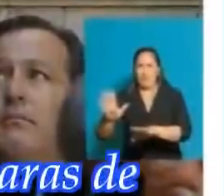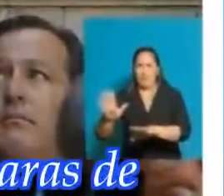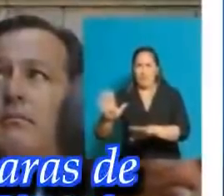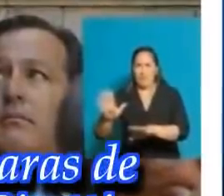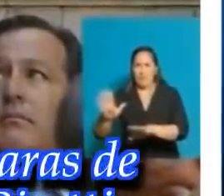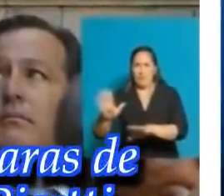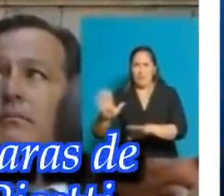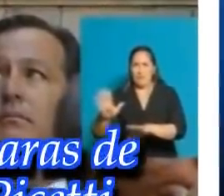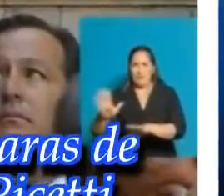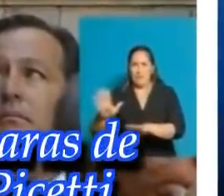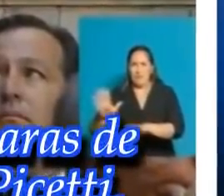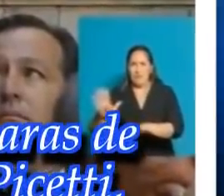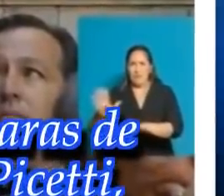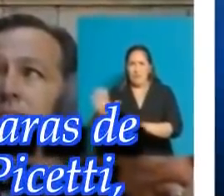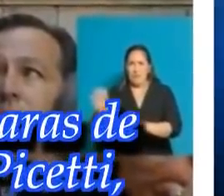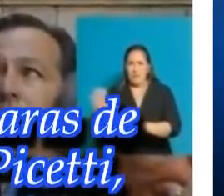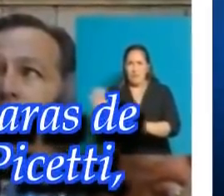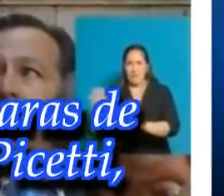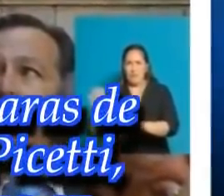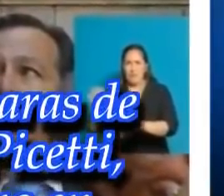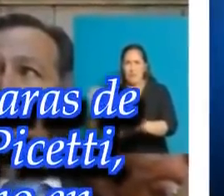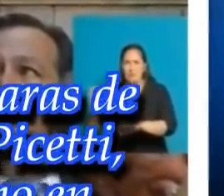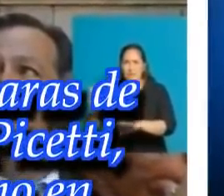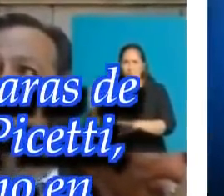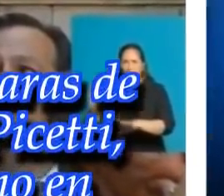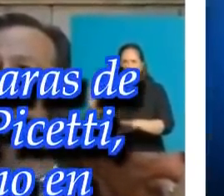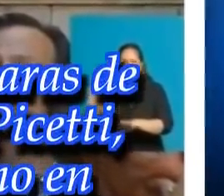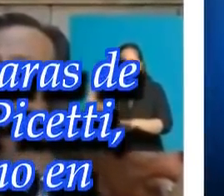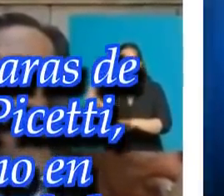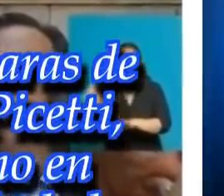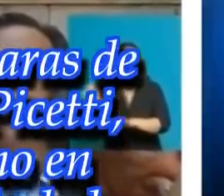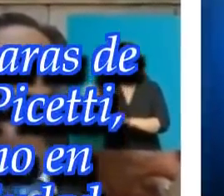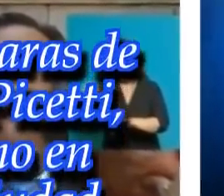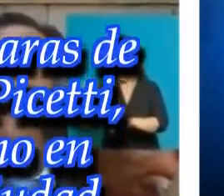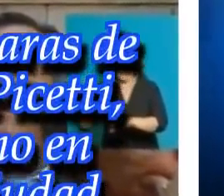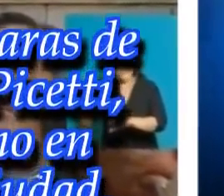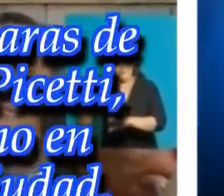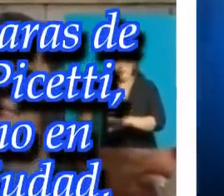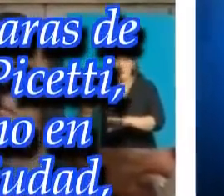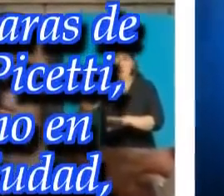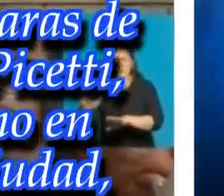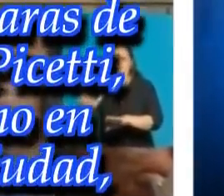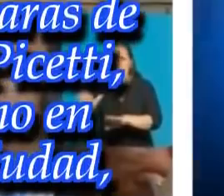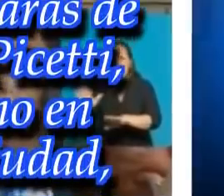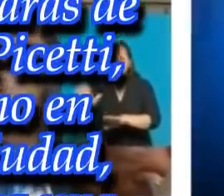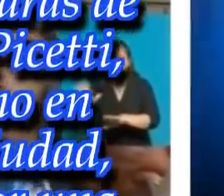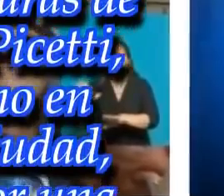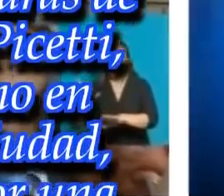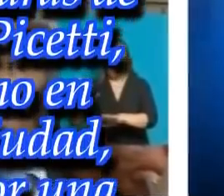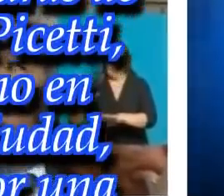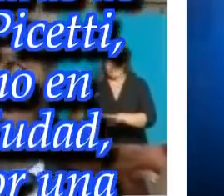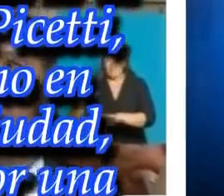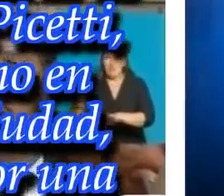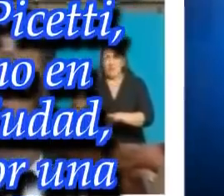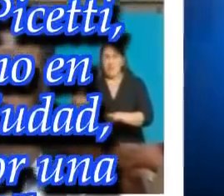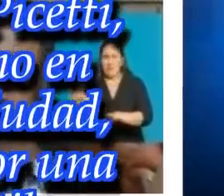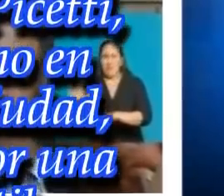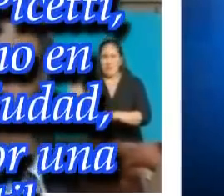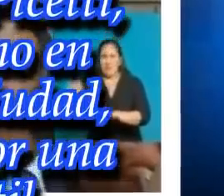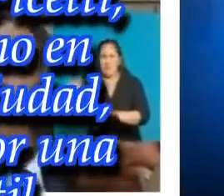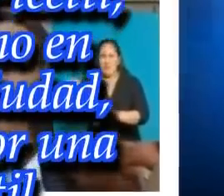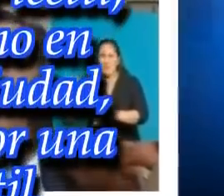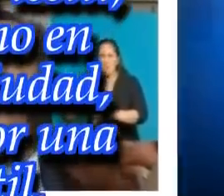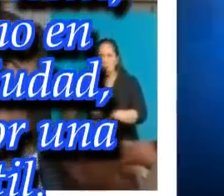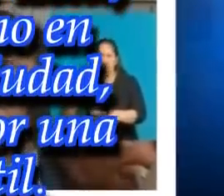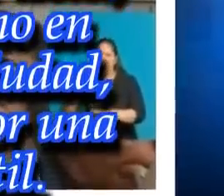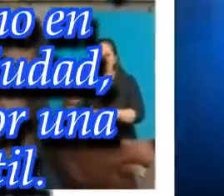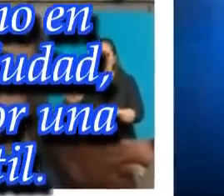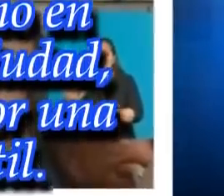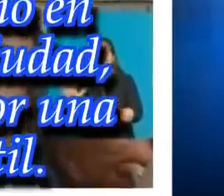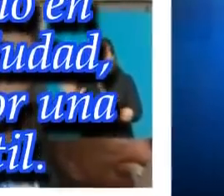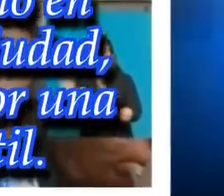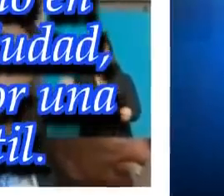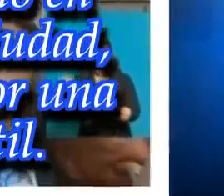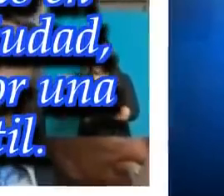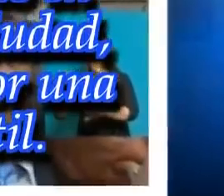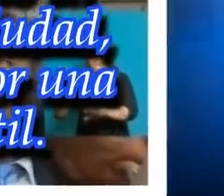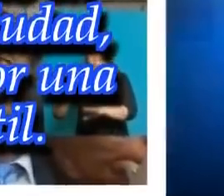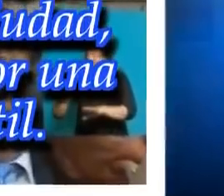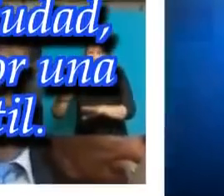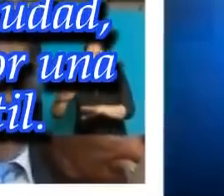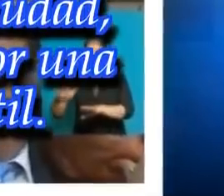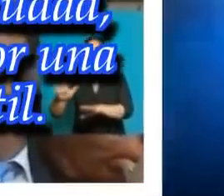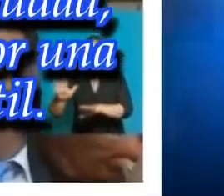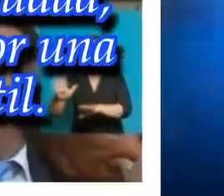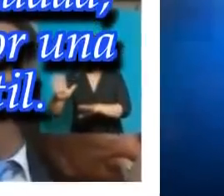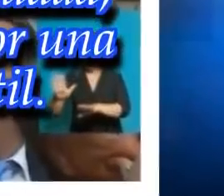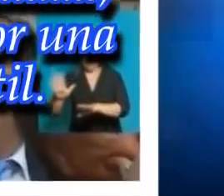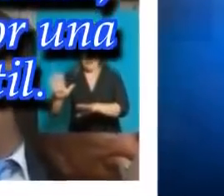Según pudieron registrar las cámaras de seguridad, se trataba de Joanna Pizzetti, diputada electa por el